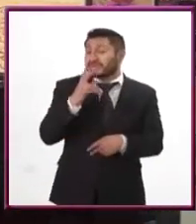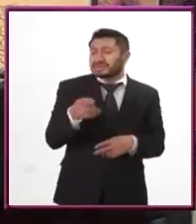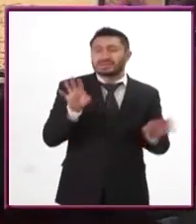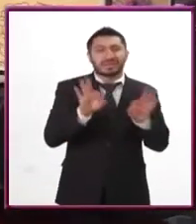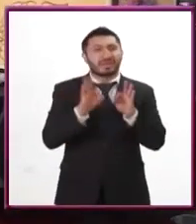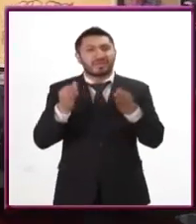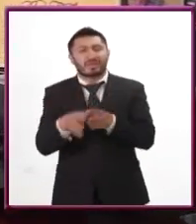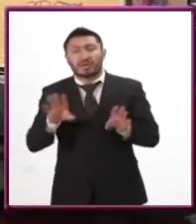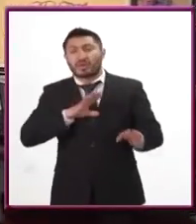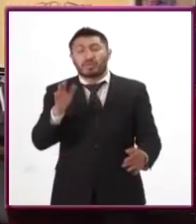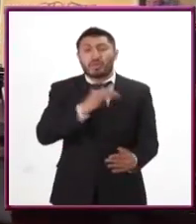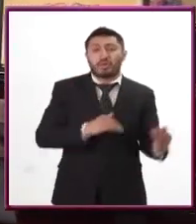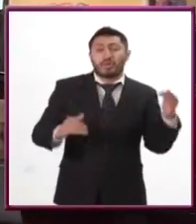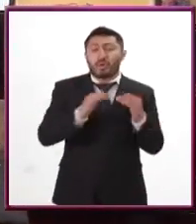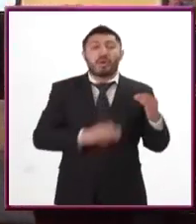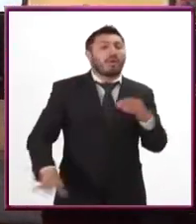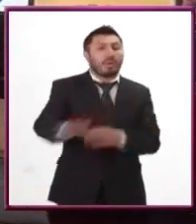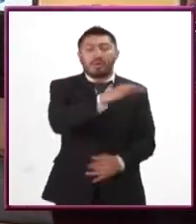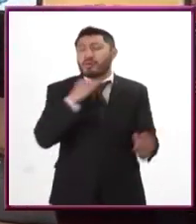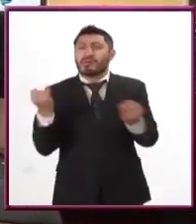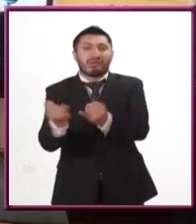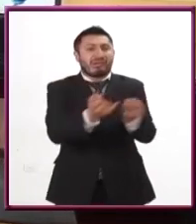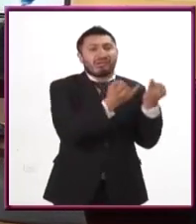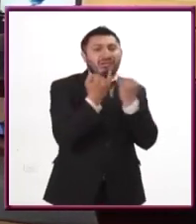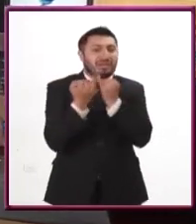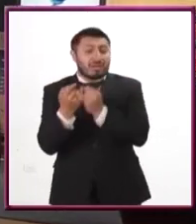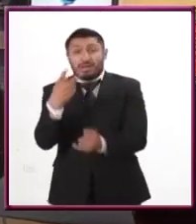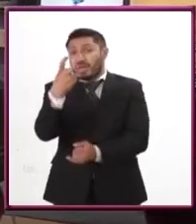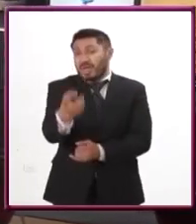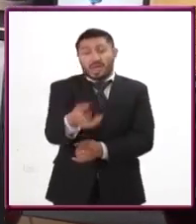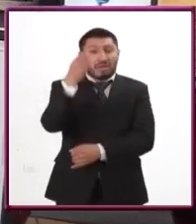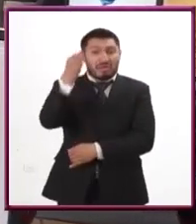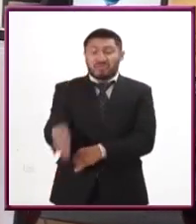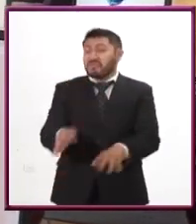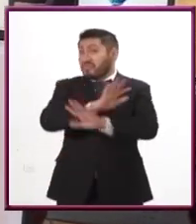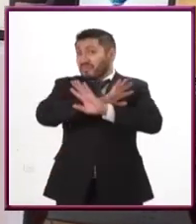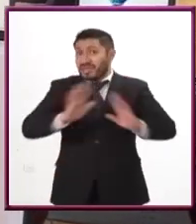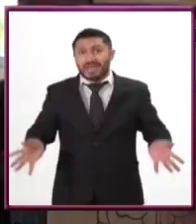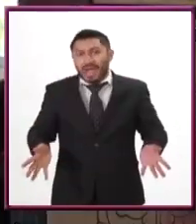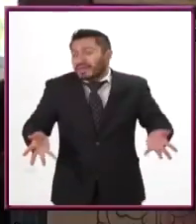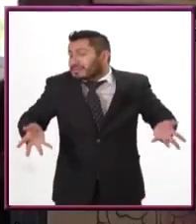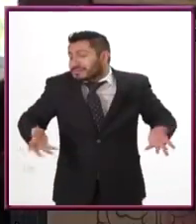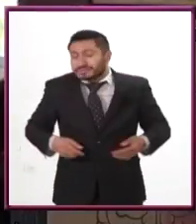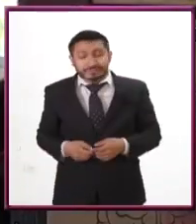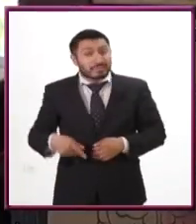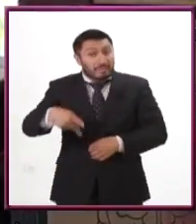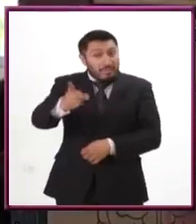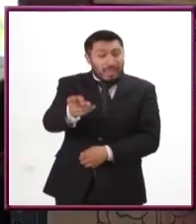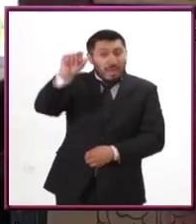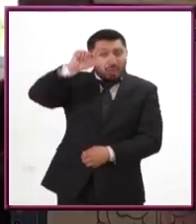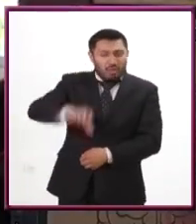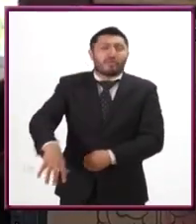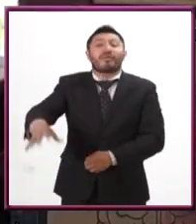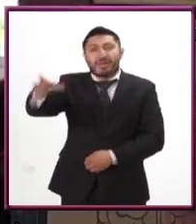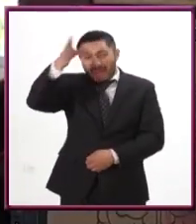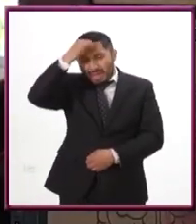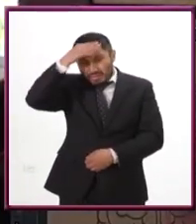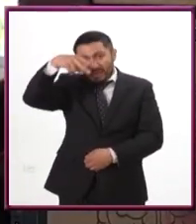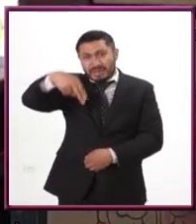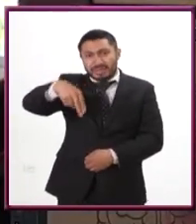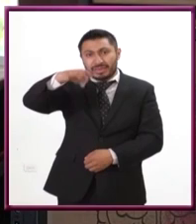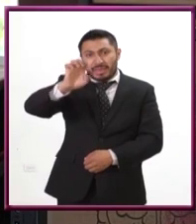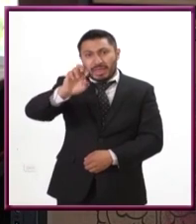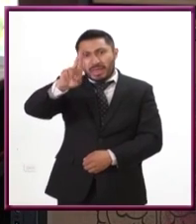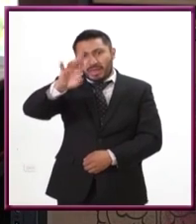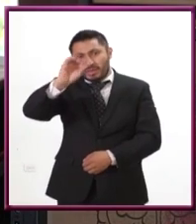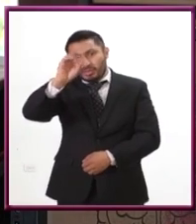predominante que nos iguala con los demás y nos hace creer que solo eso es lo aceptable. Hoy que sabemos que la